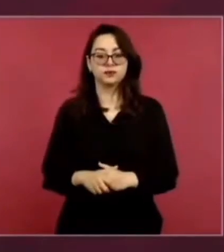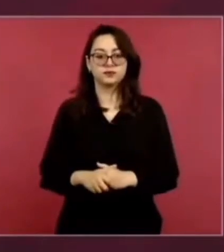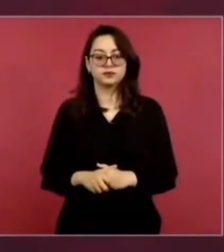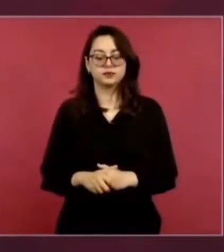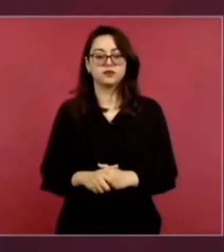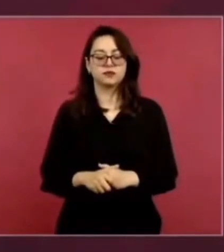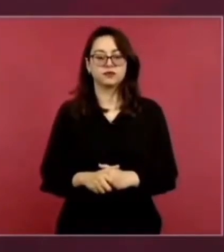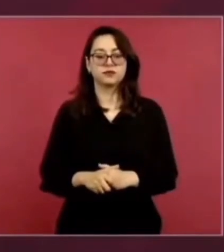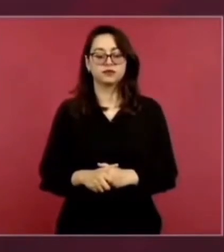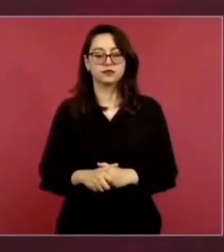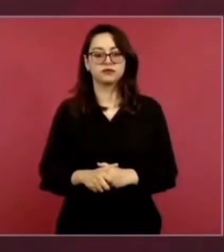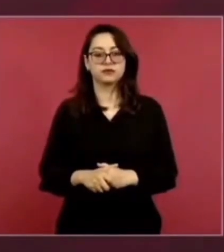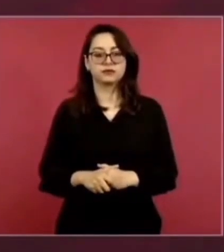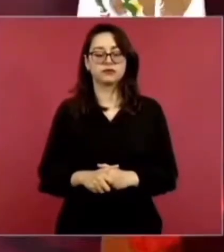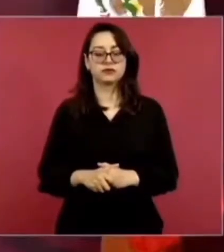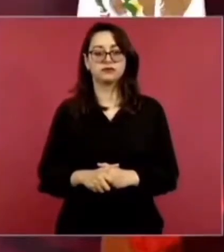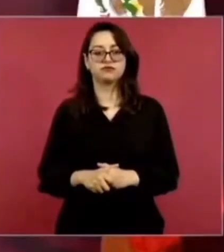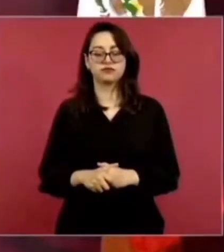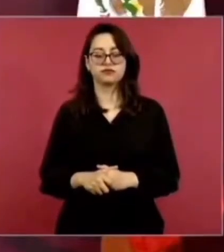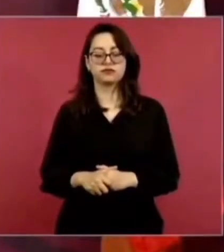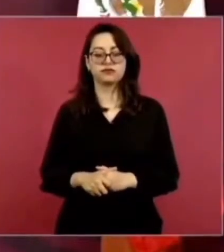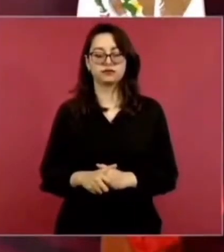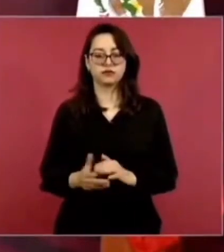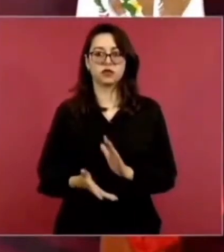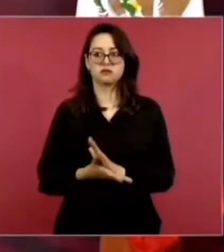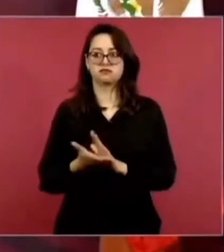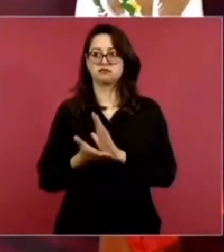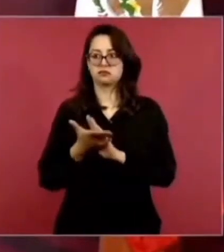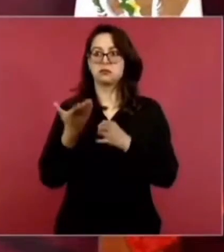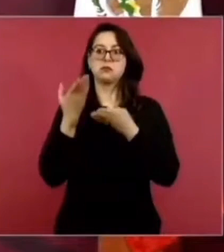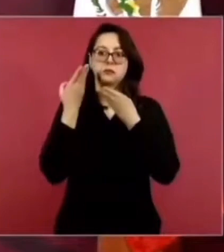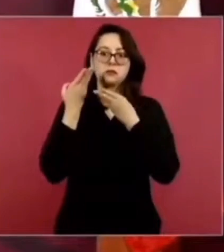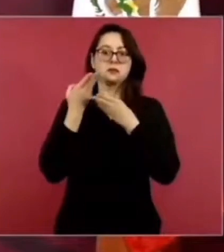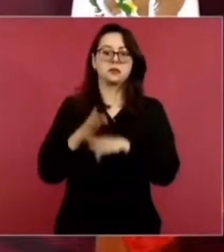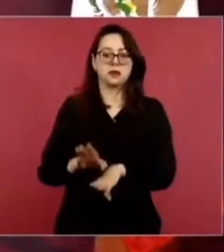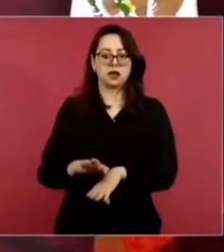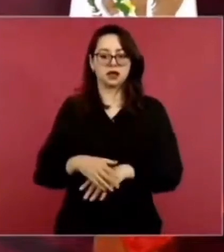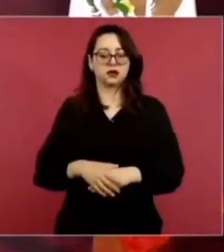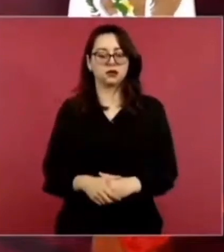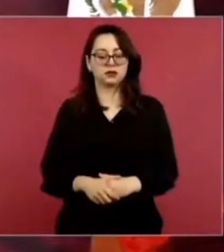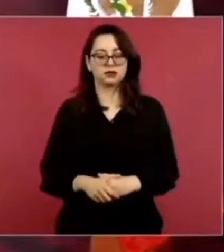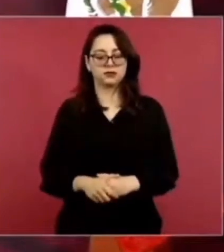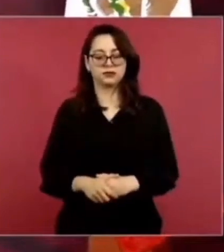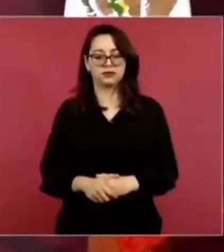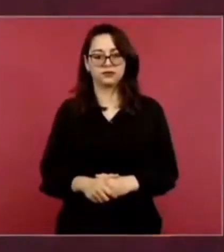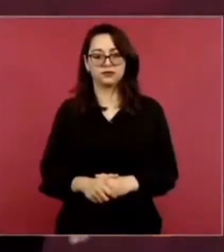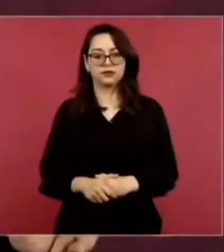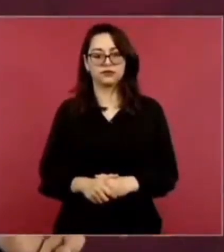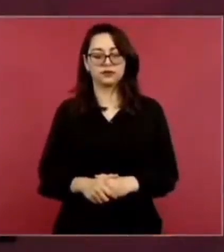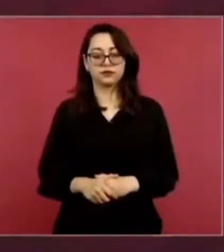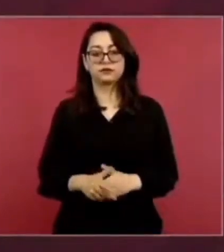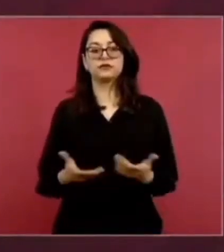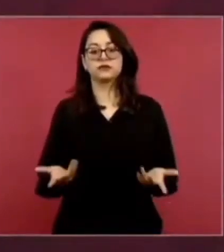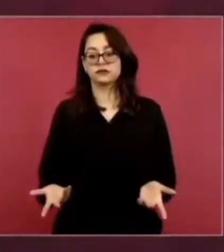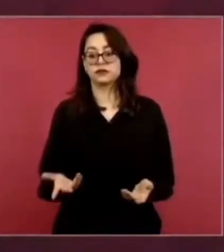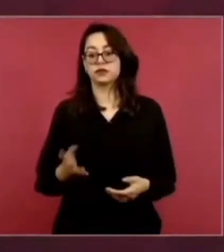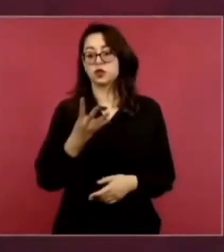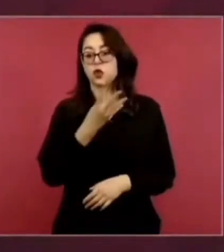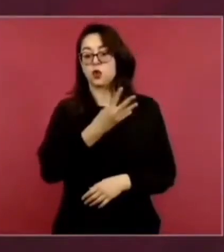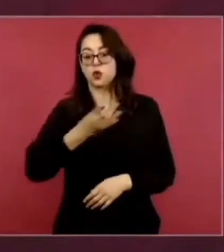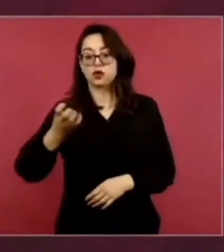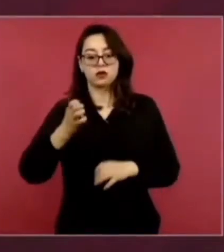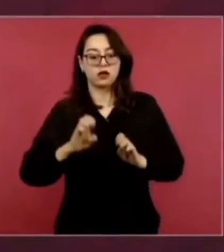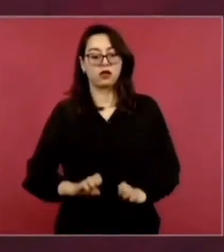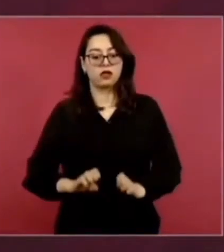por la construcción de estas sucursales. Hablaba yo de 400 cuarteles construidos por